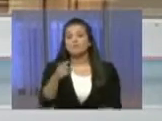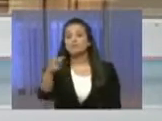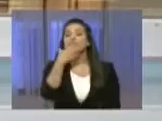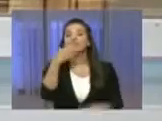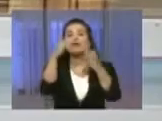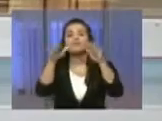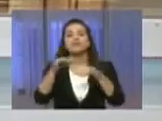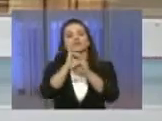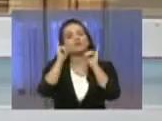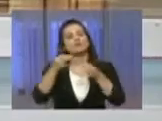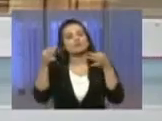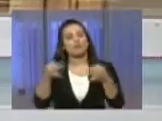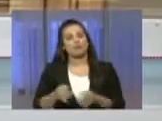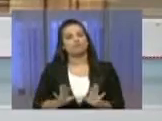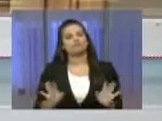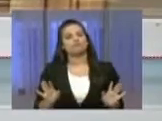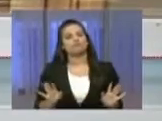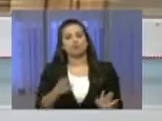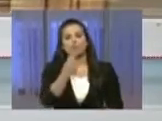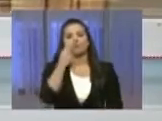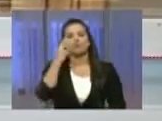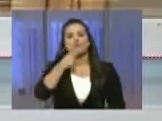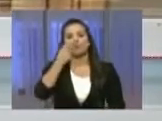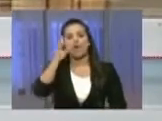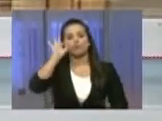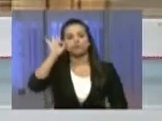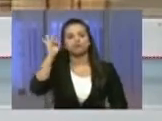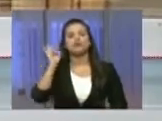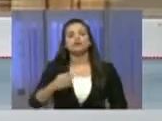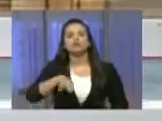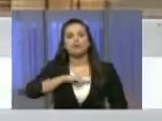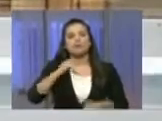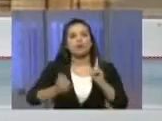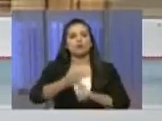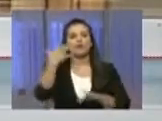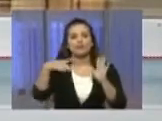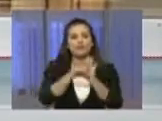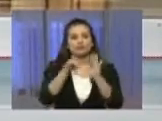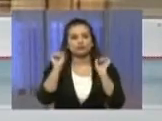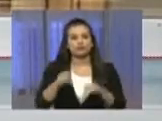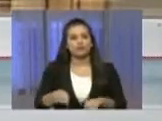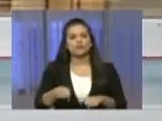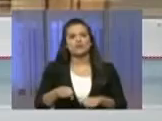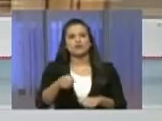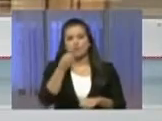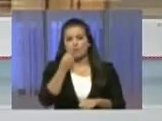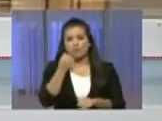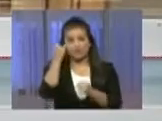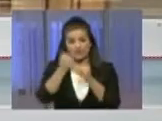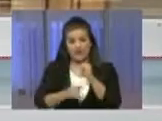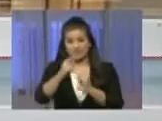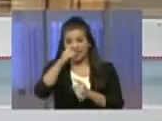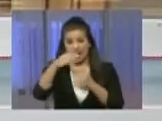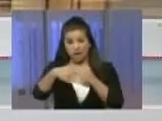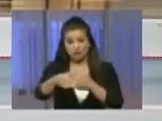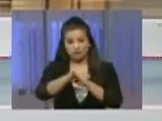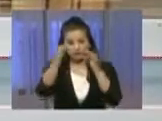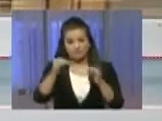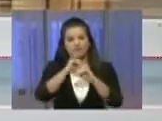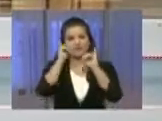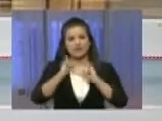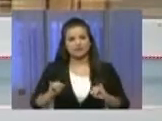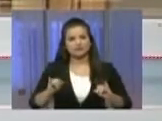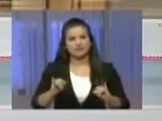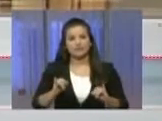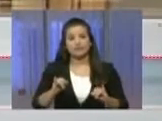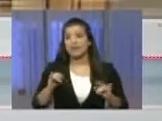felic júralo vamos a conquistar el el derecho a tener un fin de año feliz y en medio de